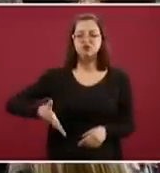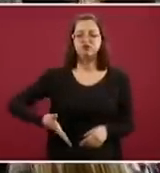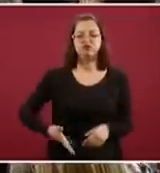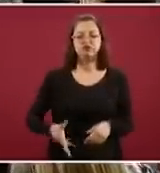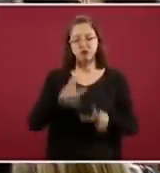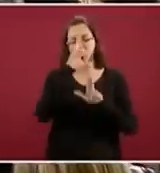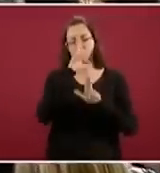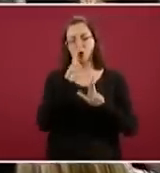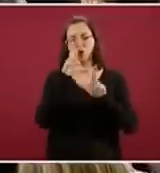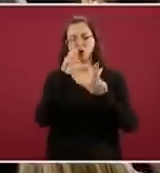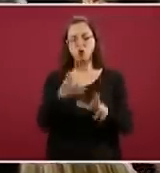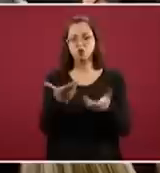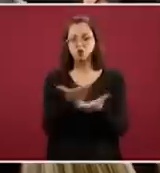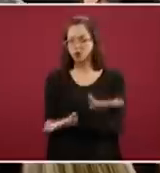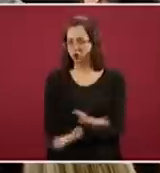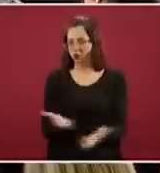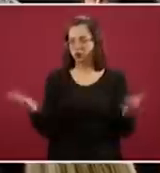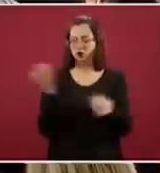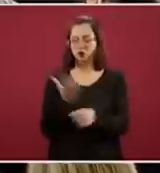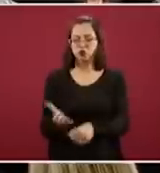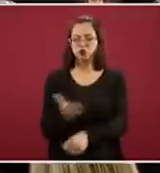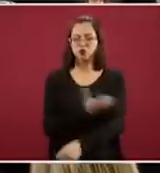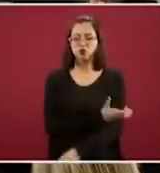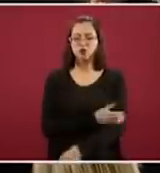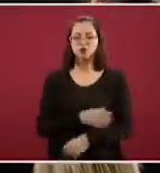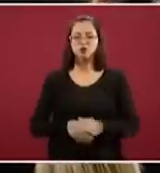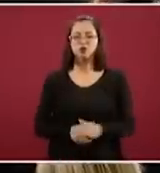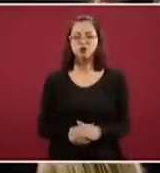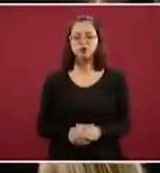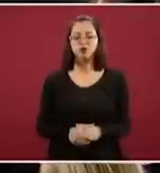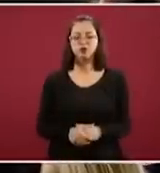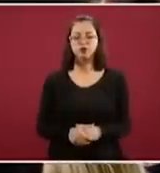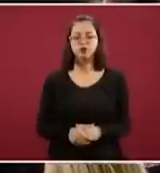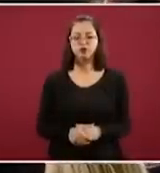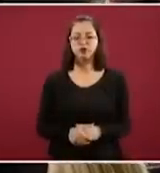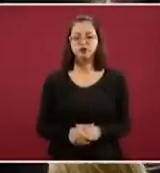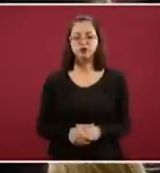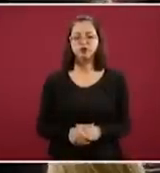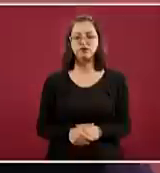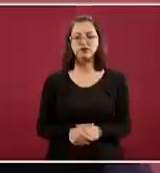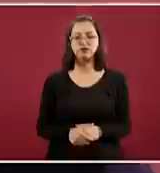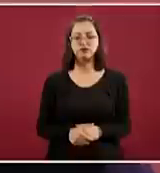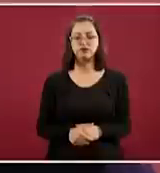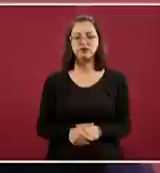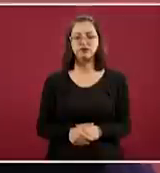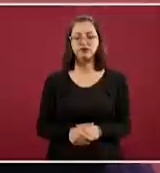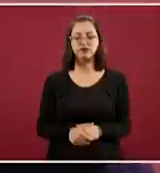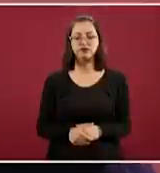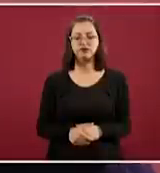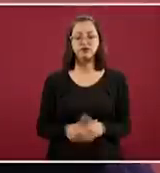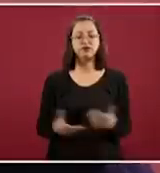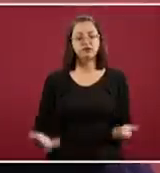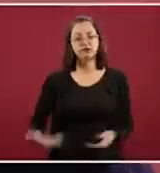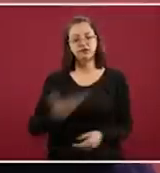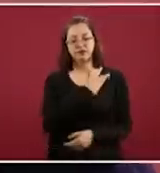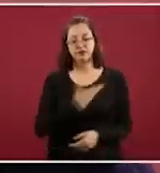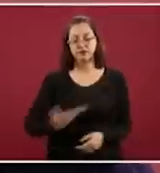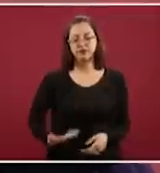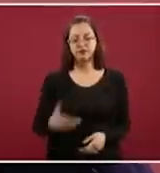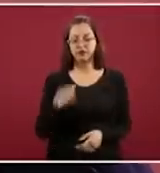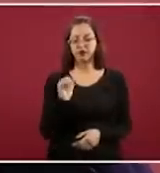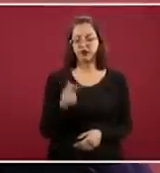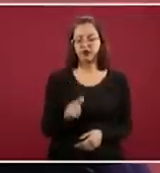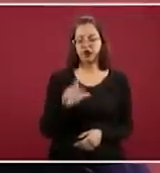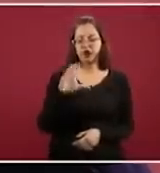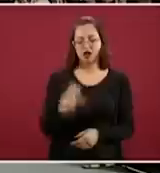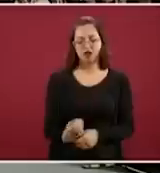por estar con todos ustedes y con el presidente López Obrador, en que